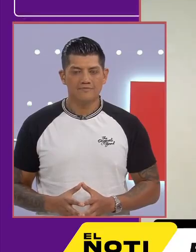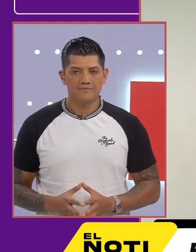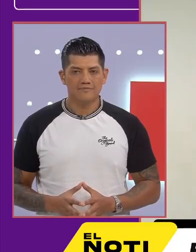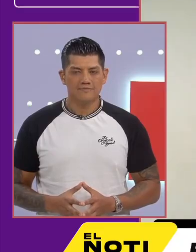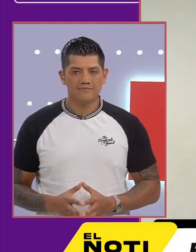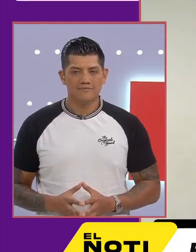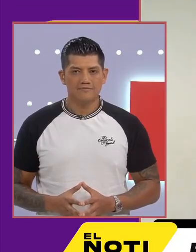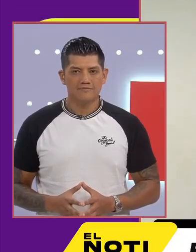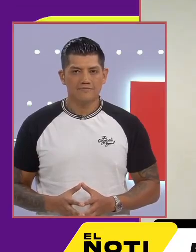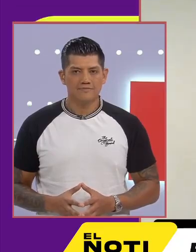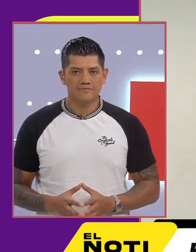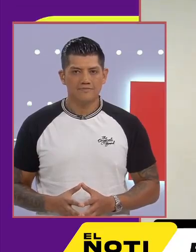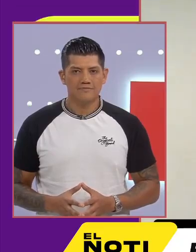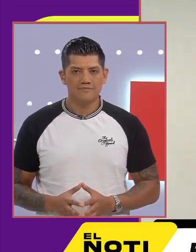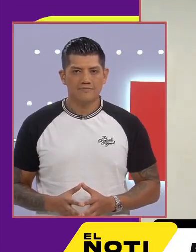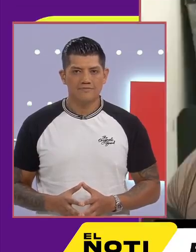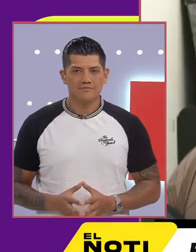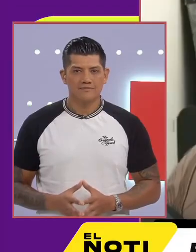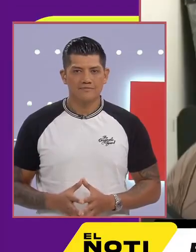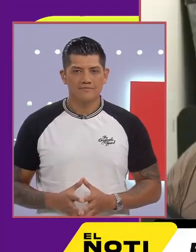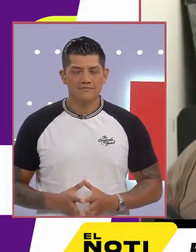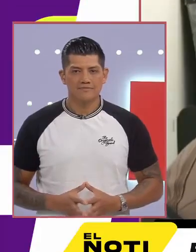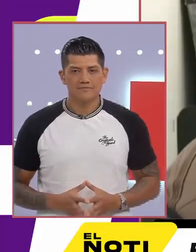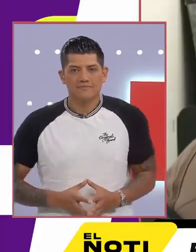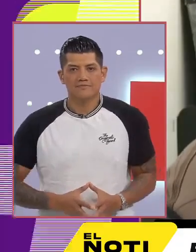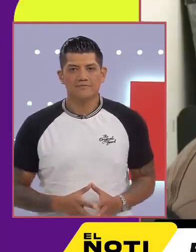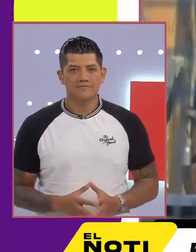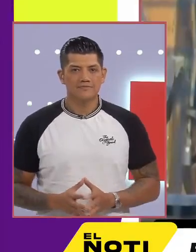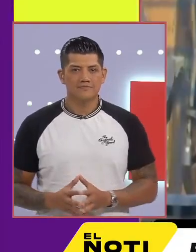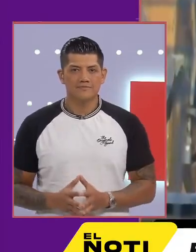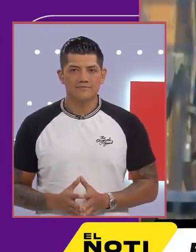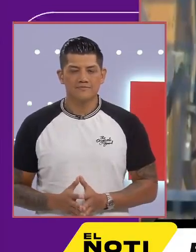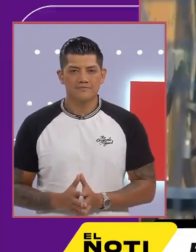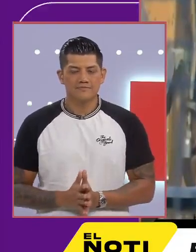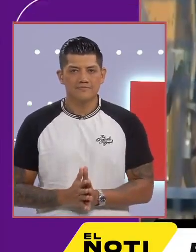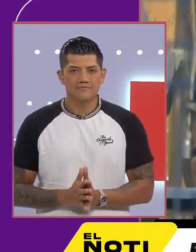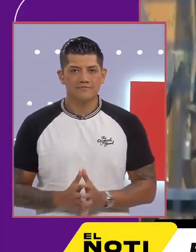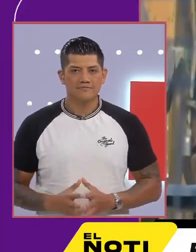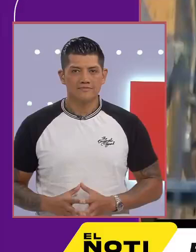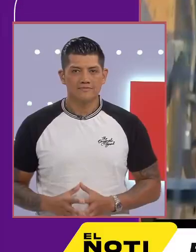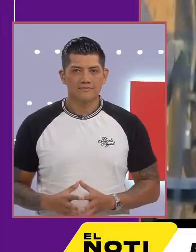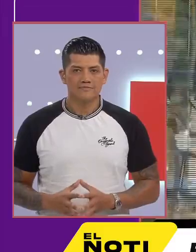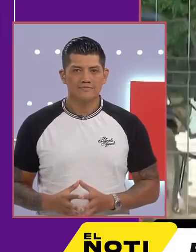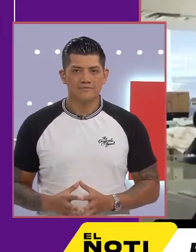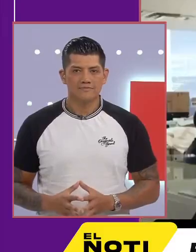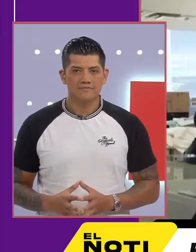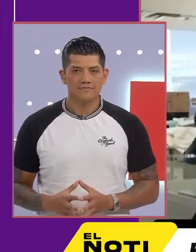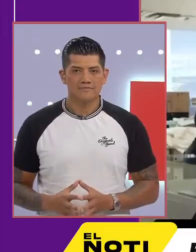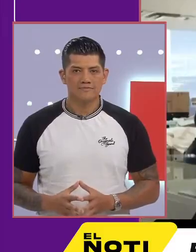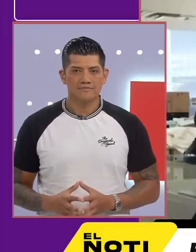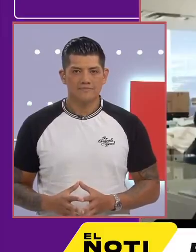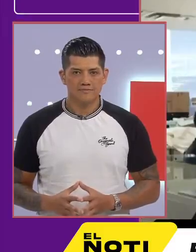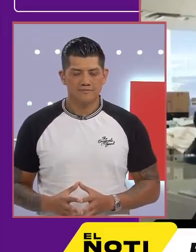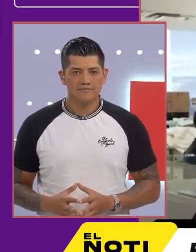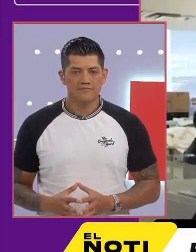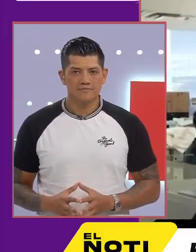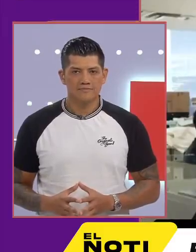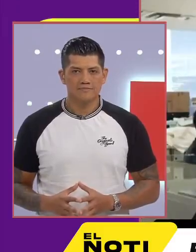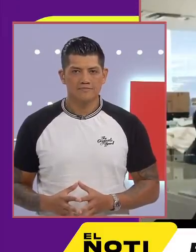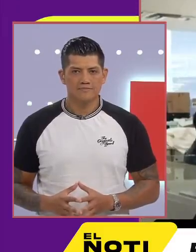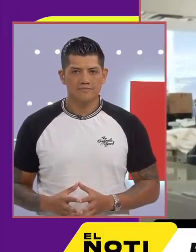que como ella lo argumenta. Es que efectivamente en el gobierno de López Obrador el amparo ha sido una figura que se ha